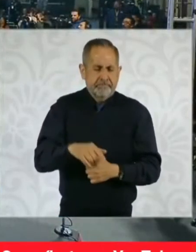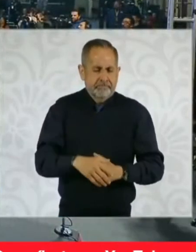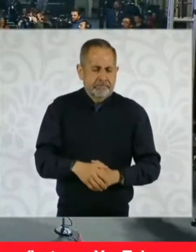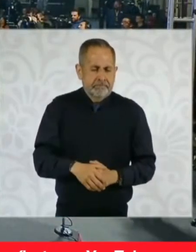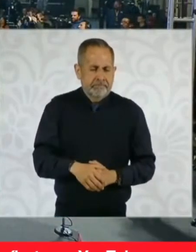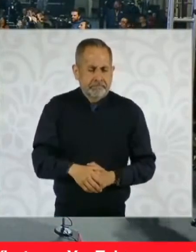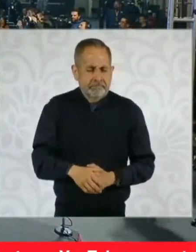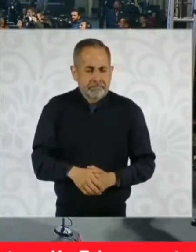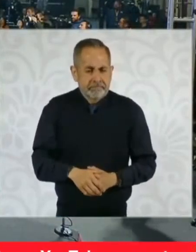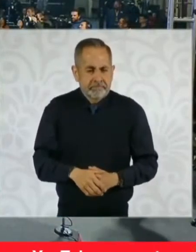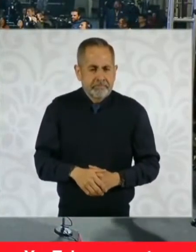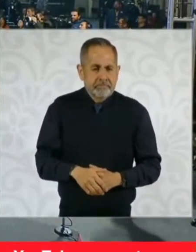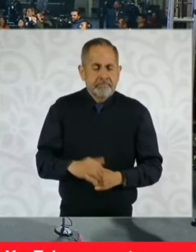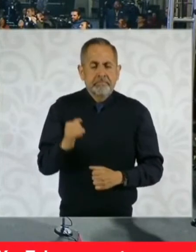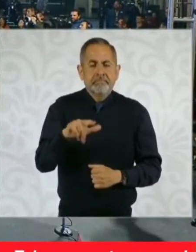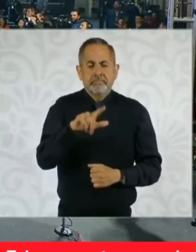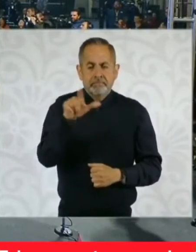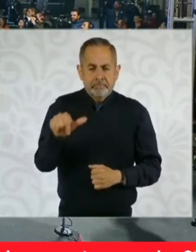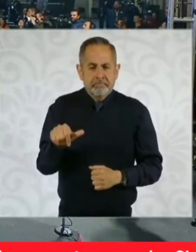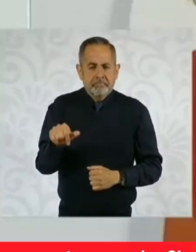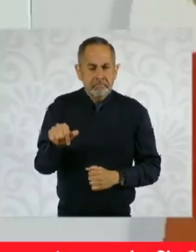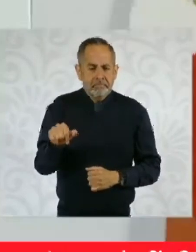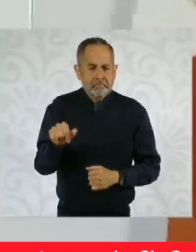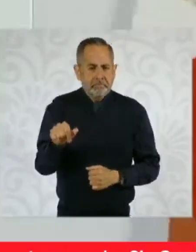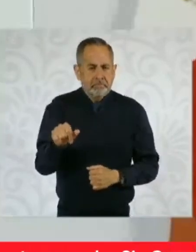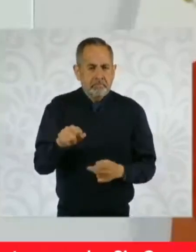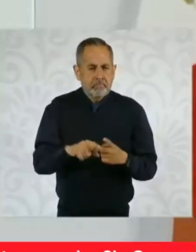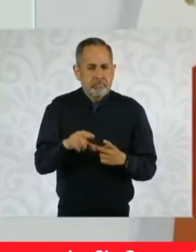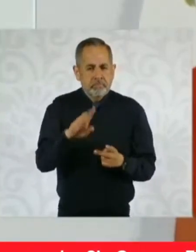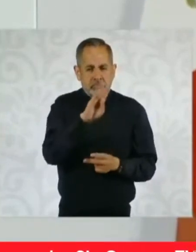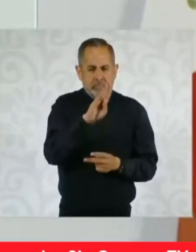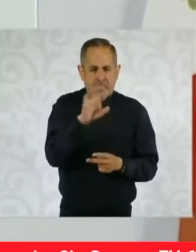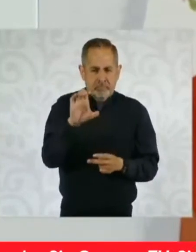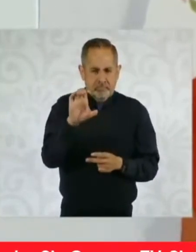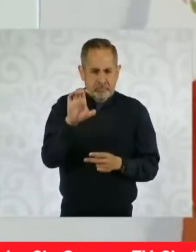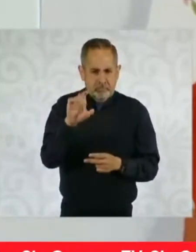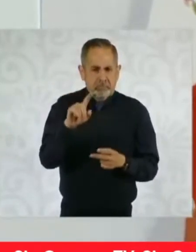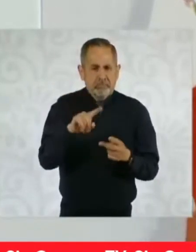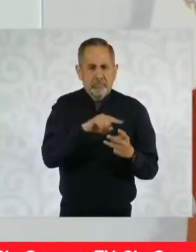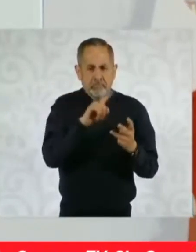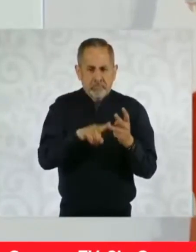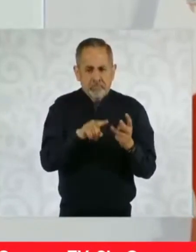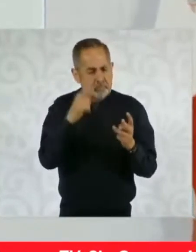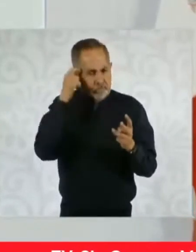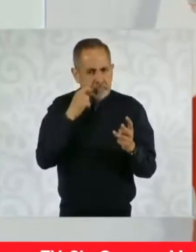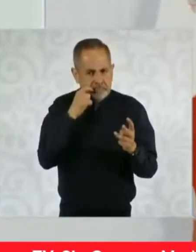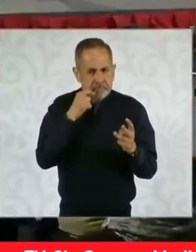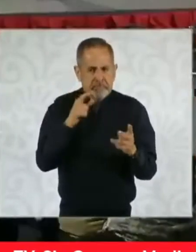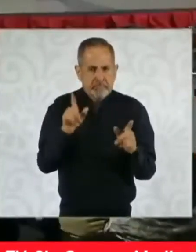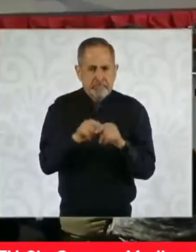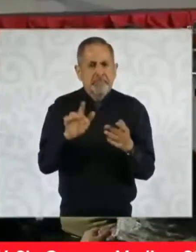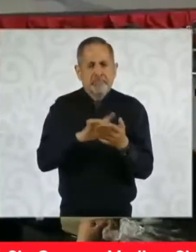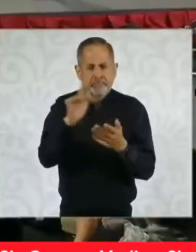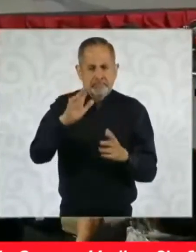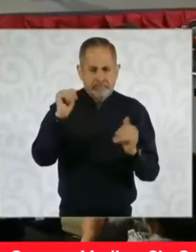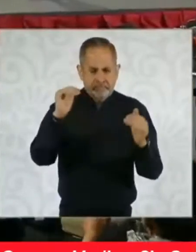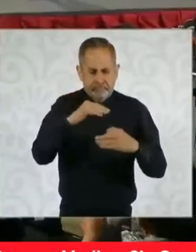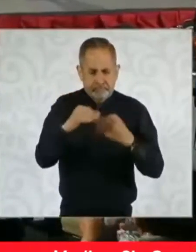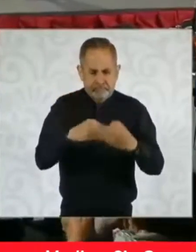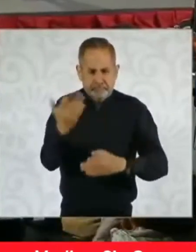Sí. Y después a Baja California y luego Guerrero. Gracias a todos y a todas.